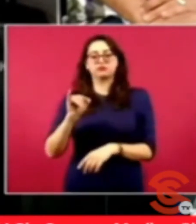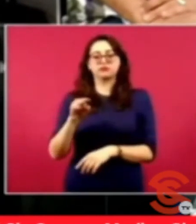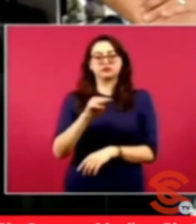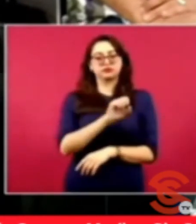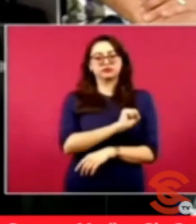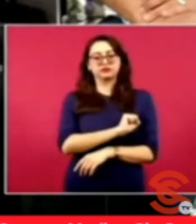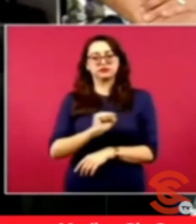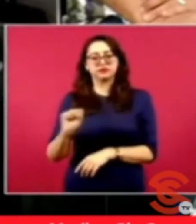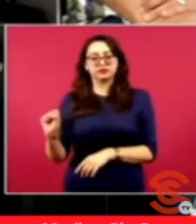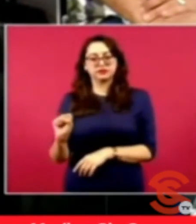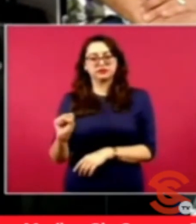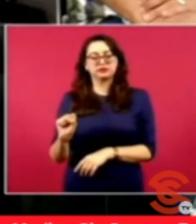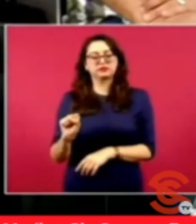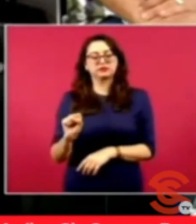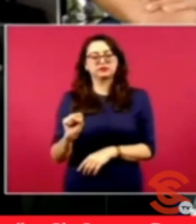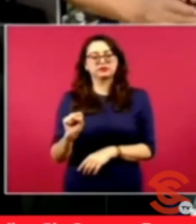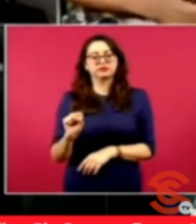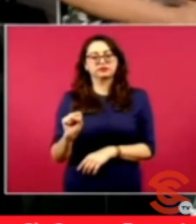resumió